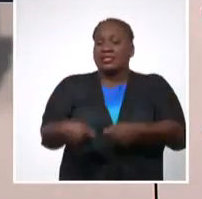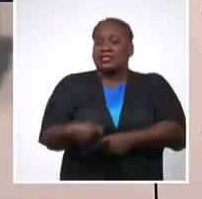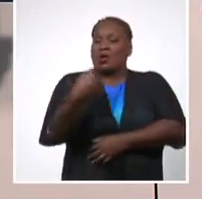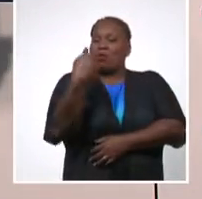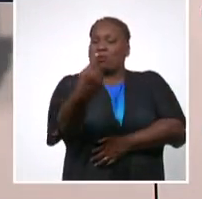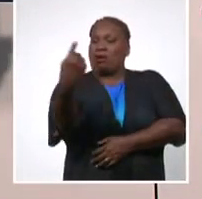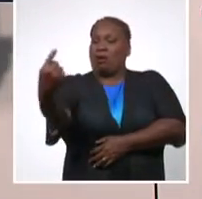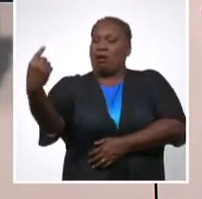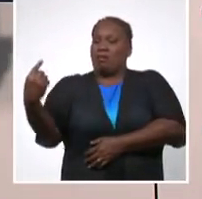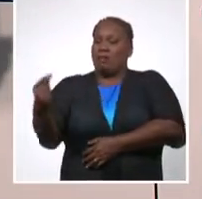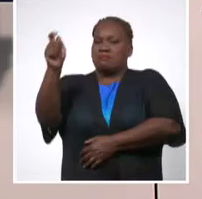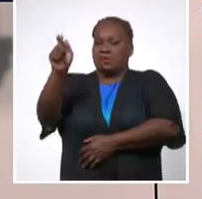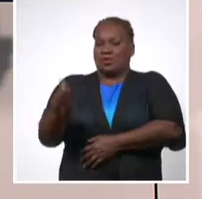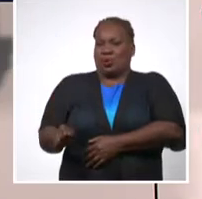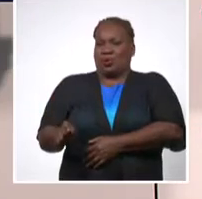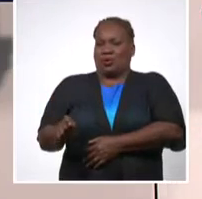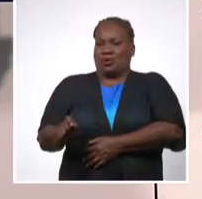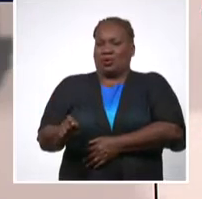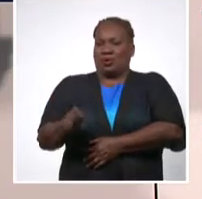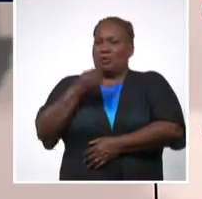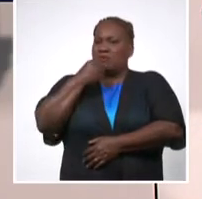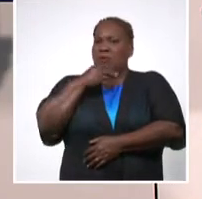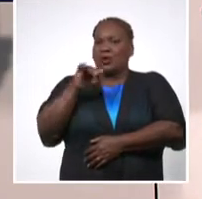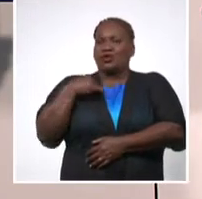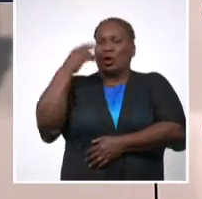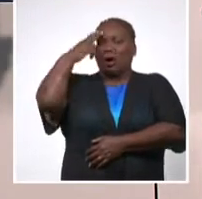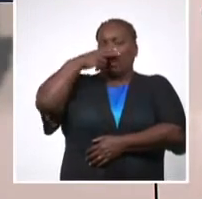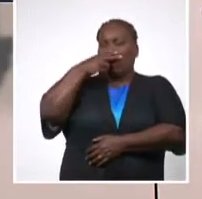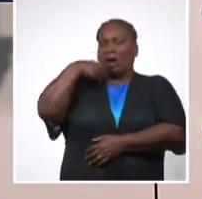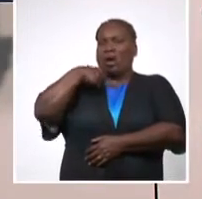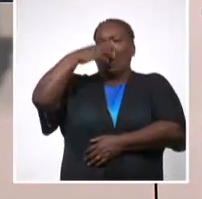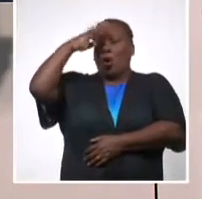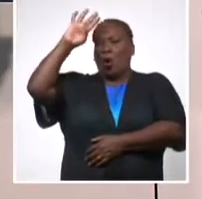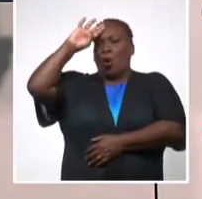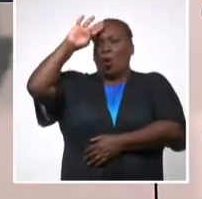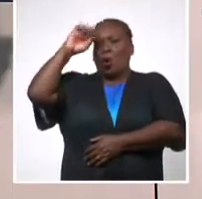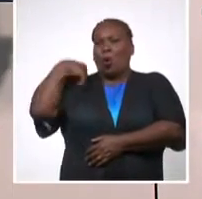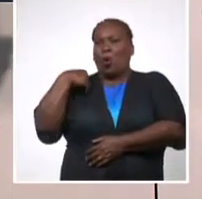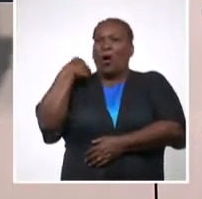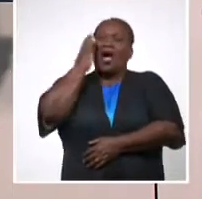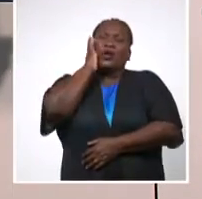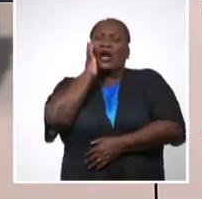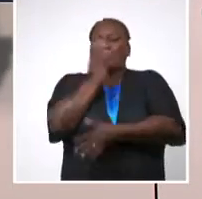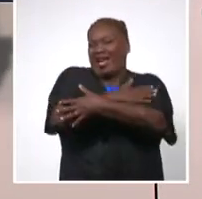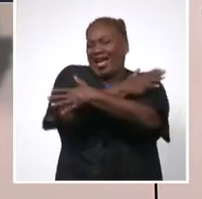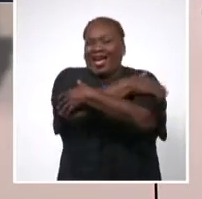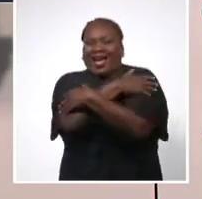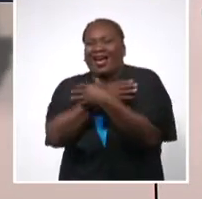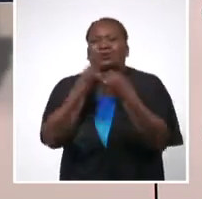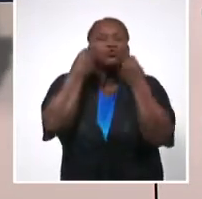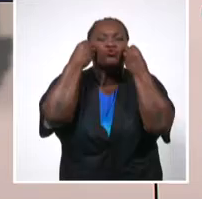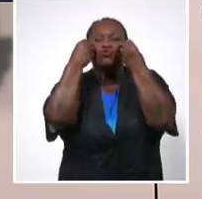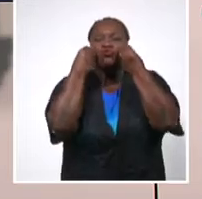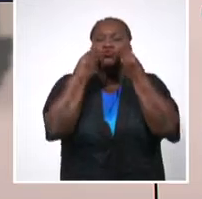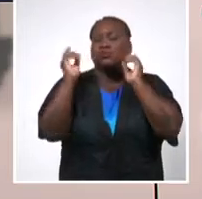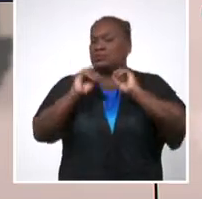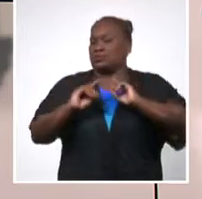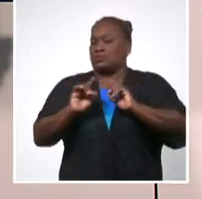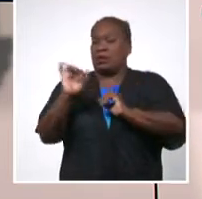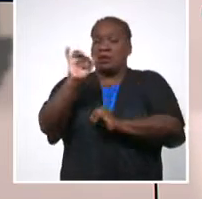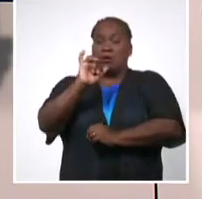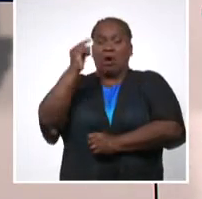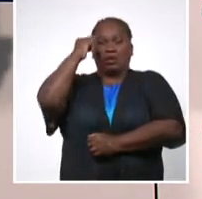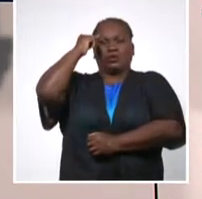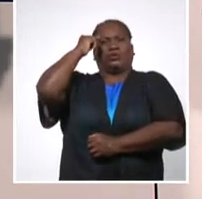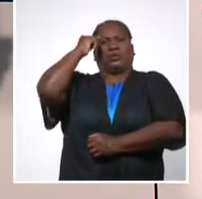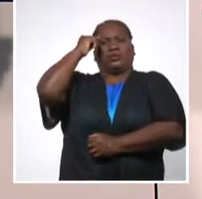cada persona en la que no puede cegarnos el aquello de que el cubano es en exceso cariñoso. De la misma manera que considero muy acertado